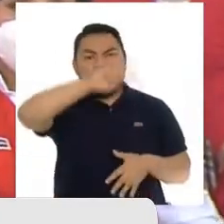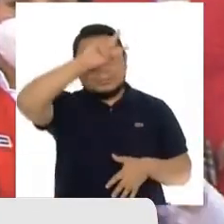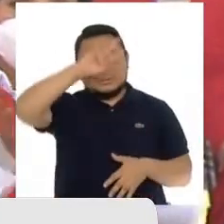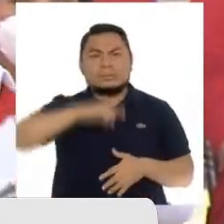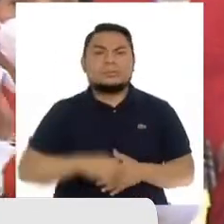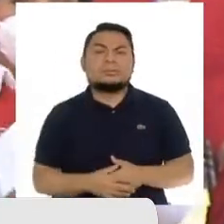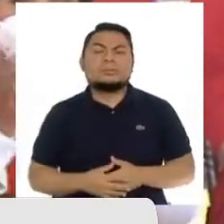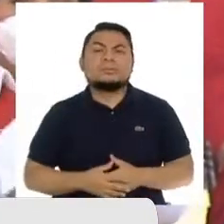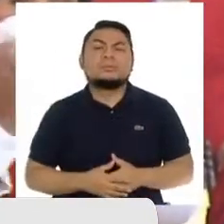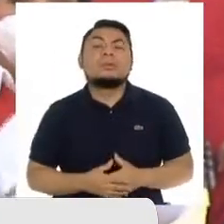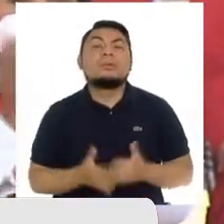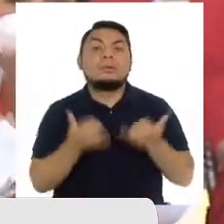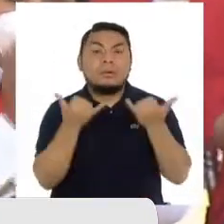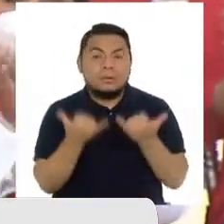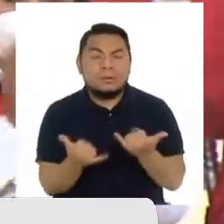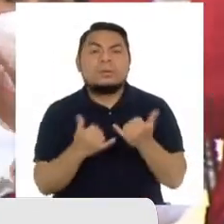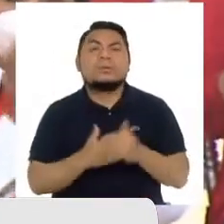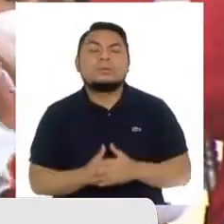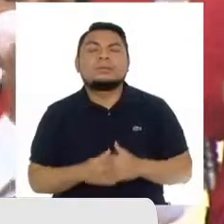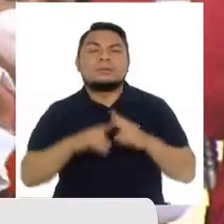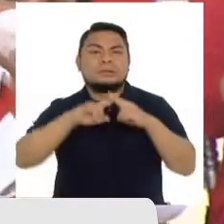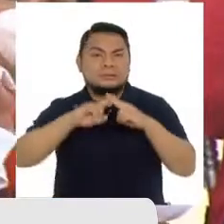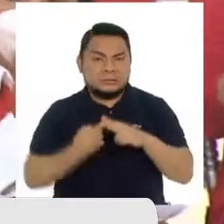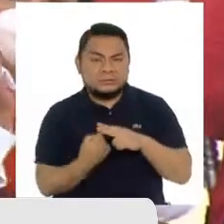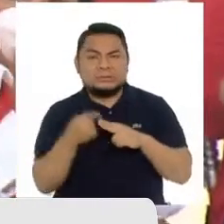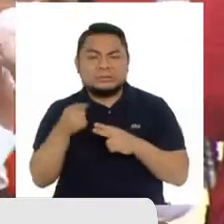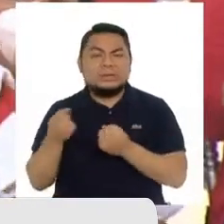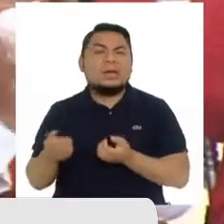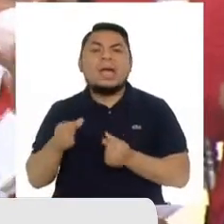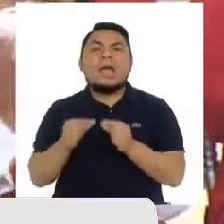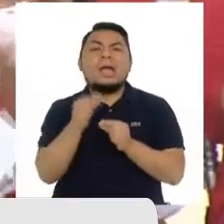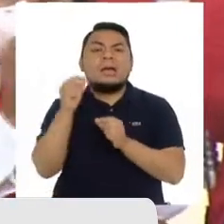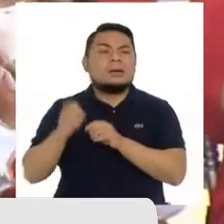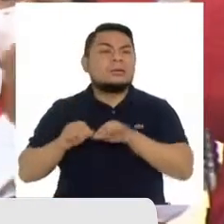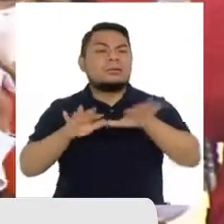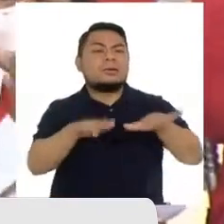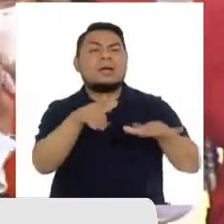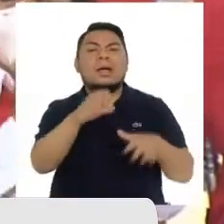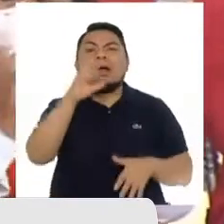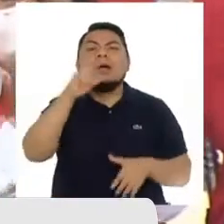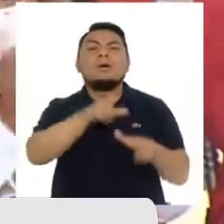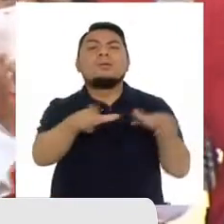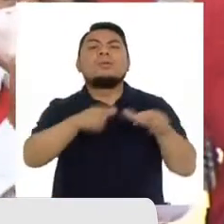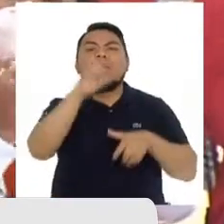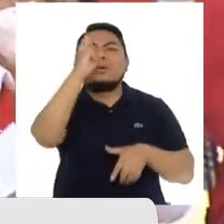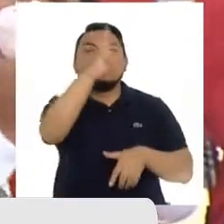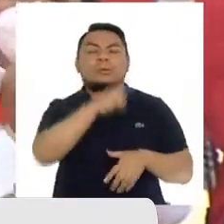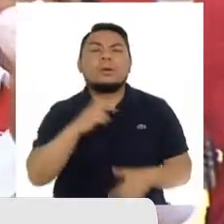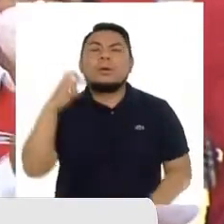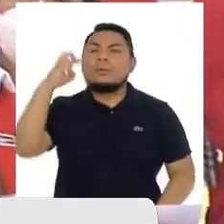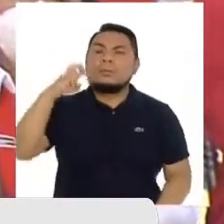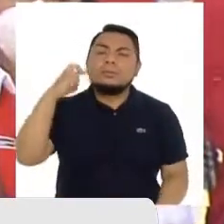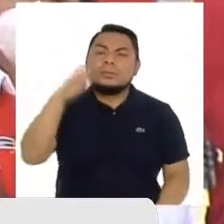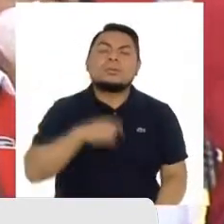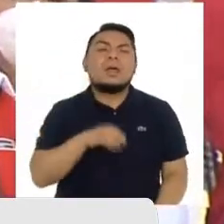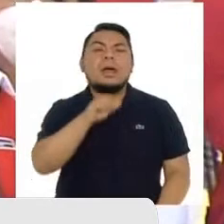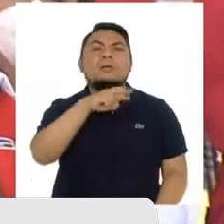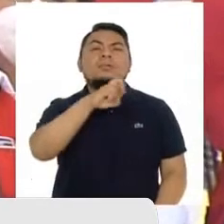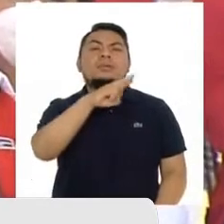hoy iniciamos con llevar el gas para las regiones del cusco puno apurímac